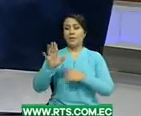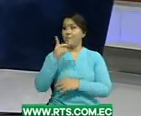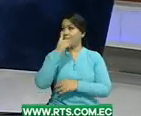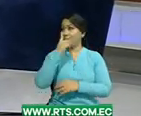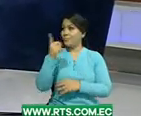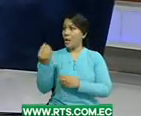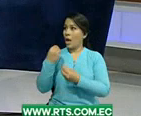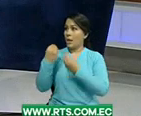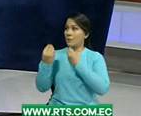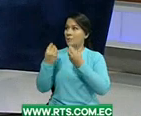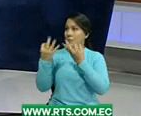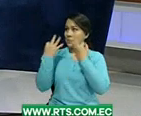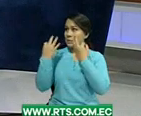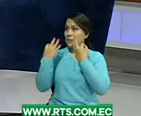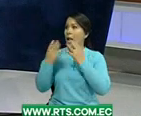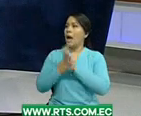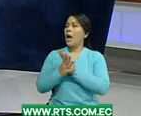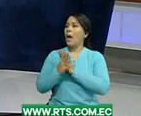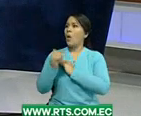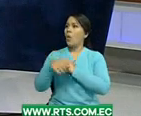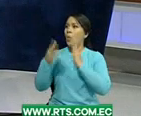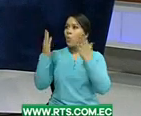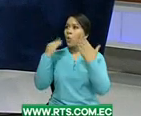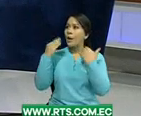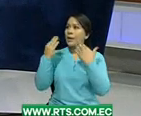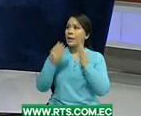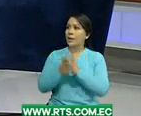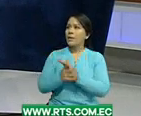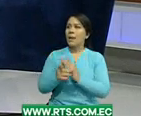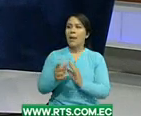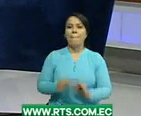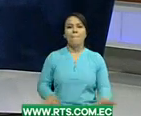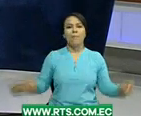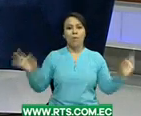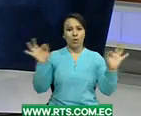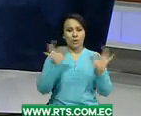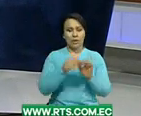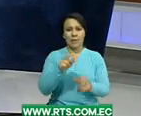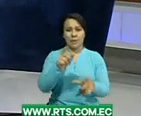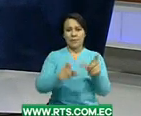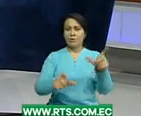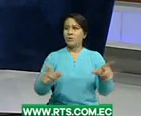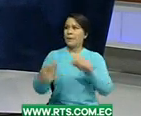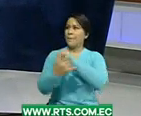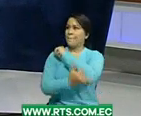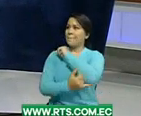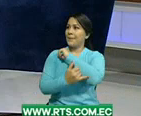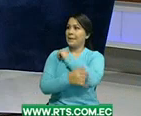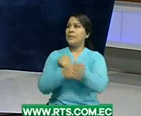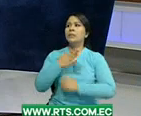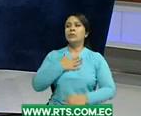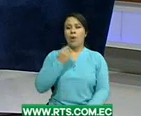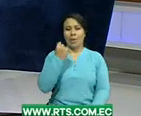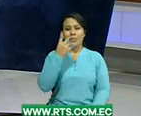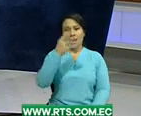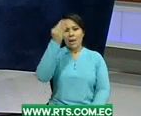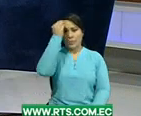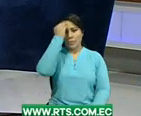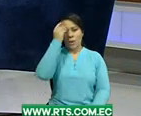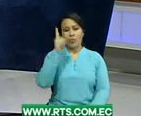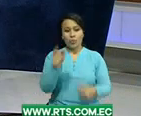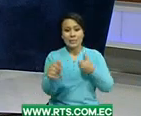y en esa línea, siendo Guayaquil una de las ciudades más importantes y la más poblada del país, entiendo que ha tenido ya usted